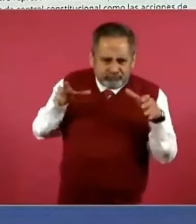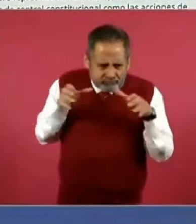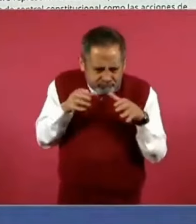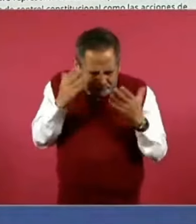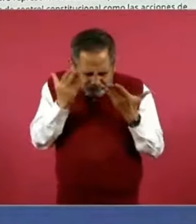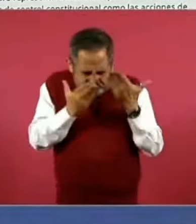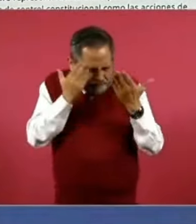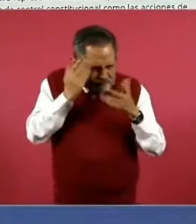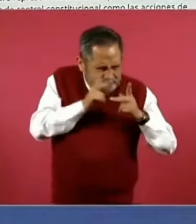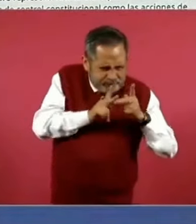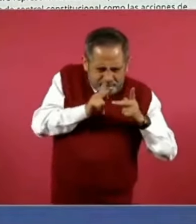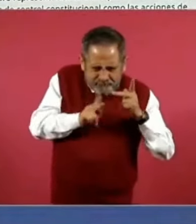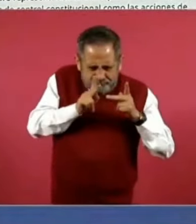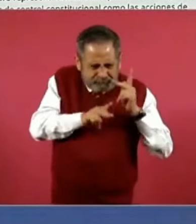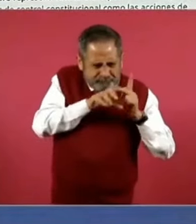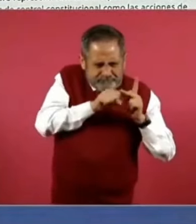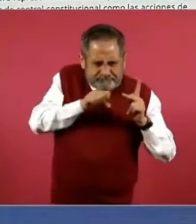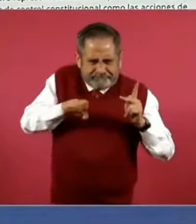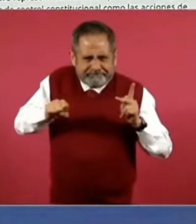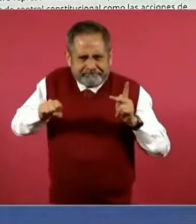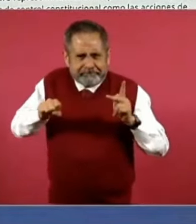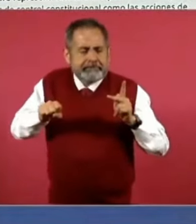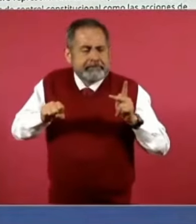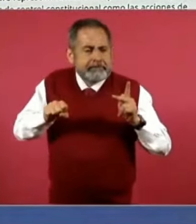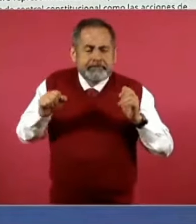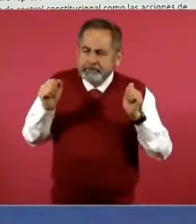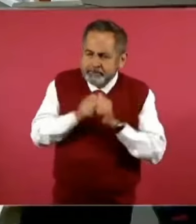eh Y garantista